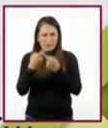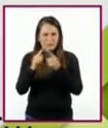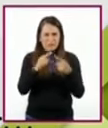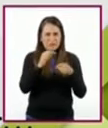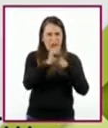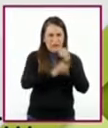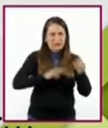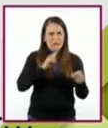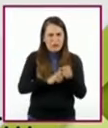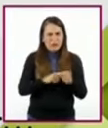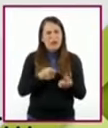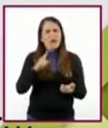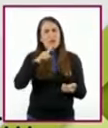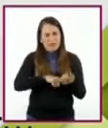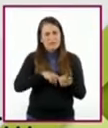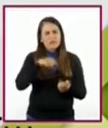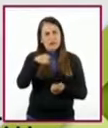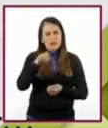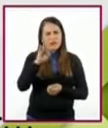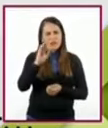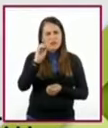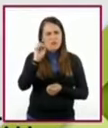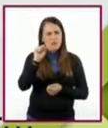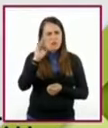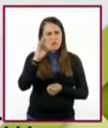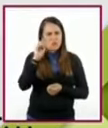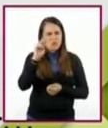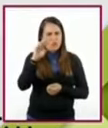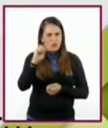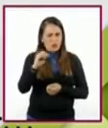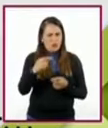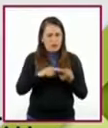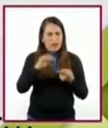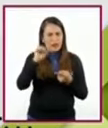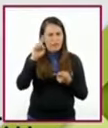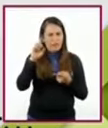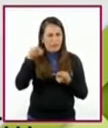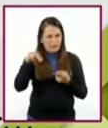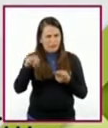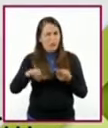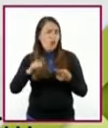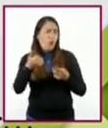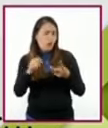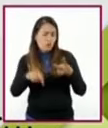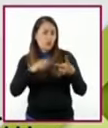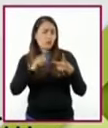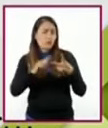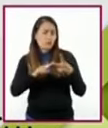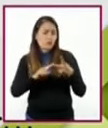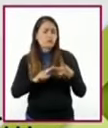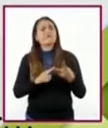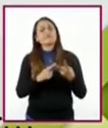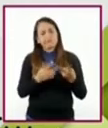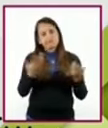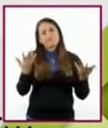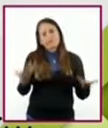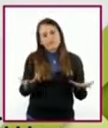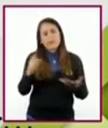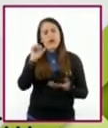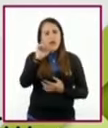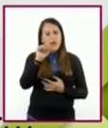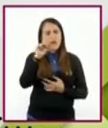encontrar al fósforo además del ADN? Claro, en